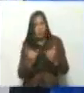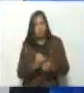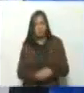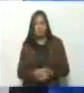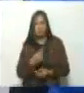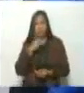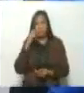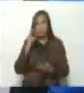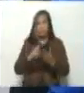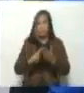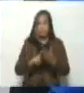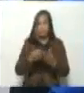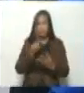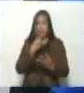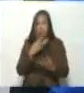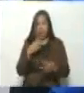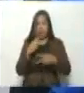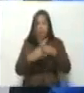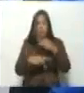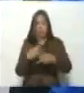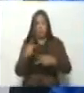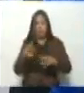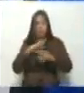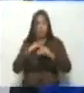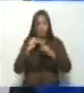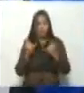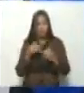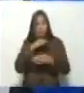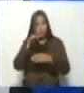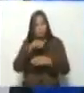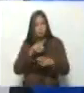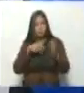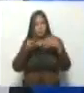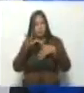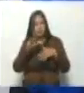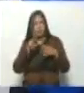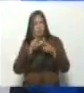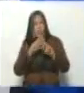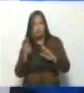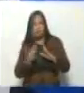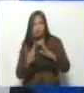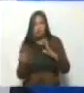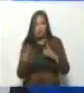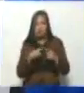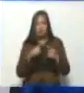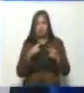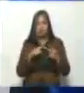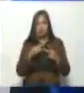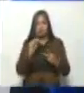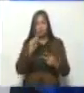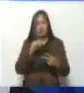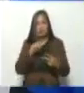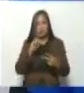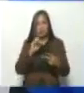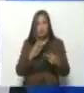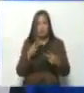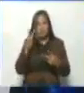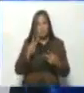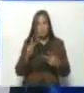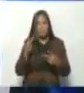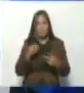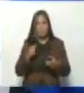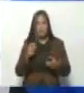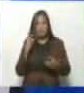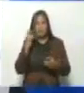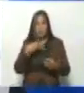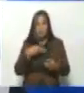de verdad una muy buena política que ha asumido el barrio. Ya tenemos 13 rutas así en Antímano, Valle Coche,